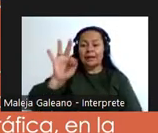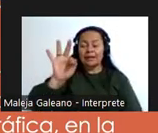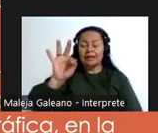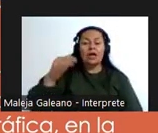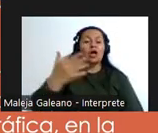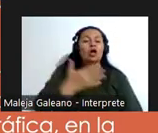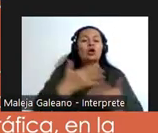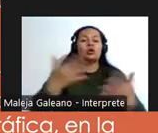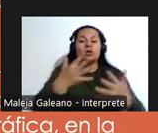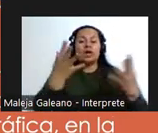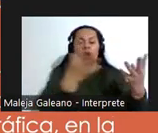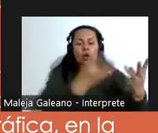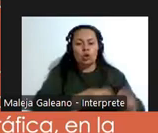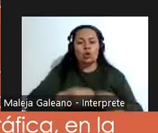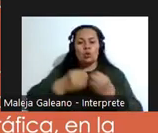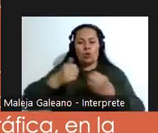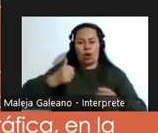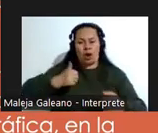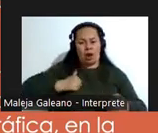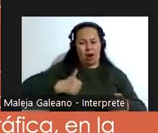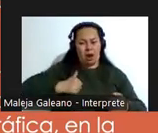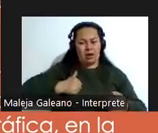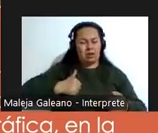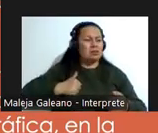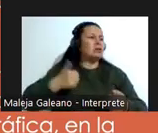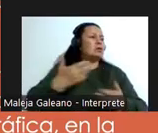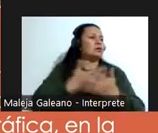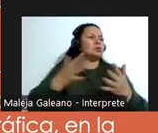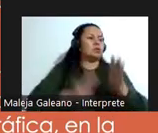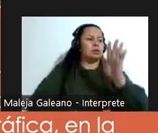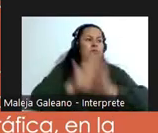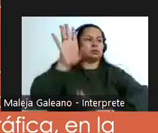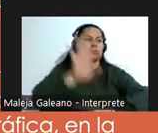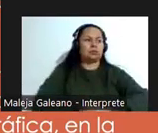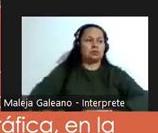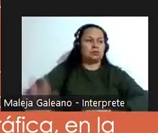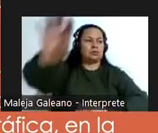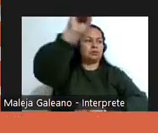colectiva argentina impresionante para el desarrollo de cartografías.